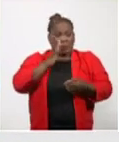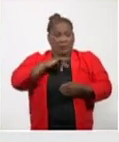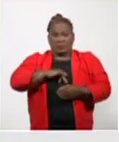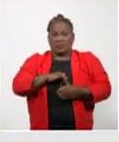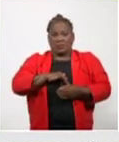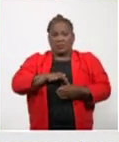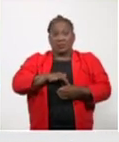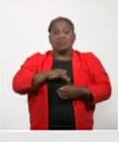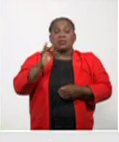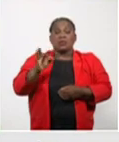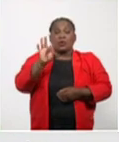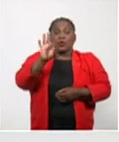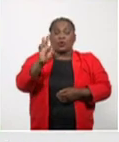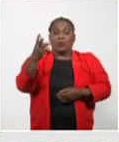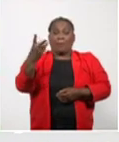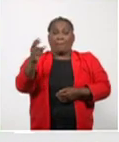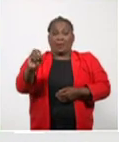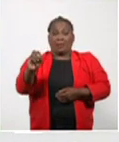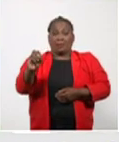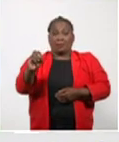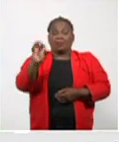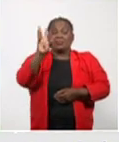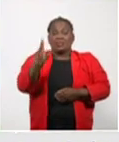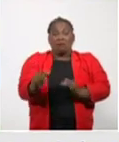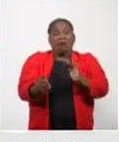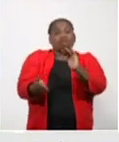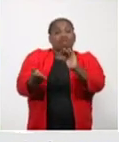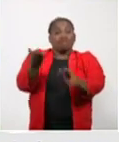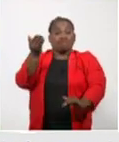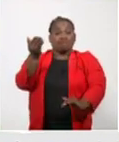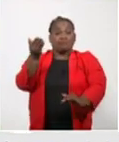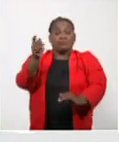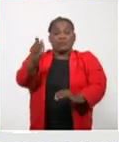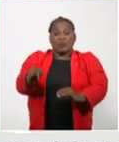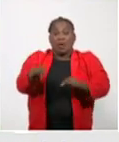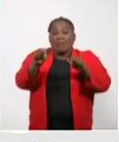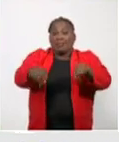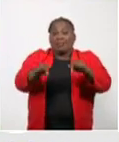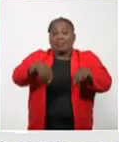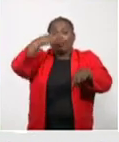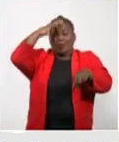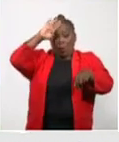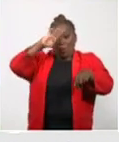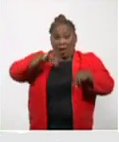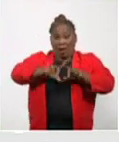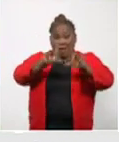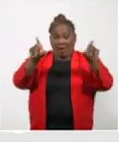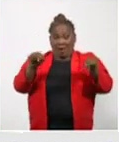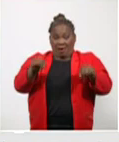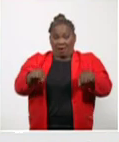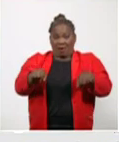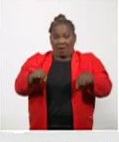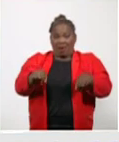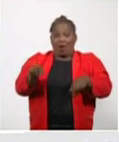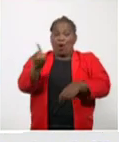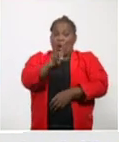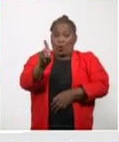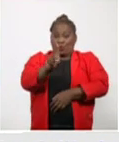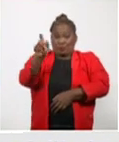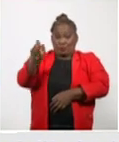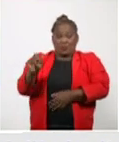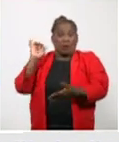820, la cifra más elevada de casos autóctonos. Los 11 pacientes importados que se diagnosticaron